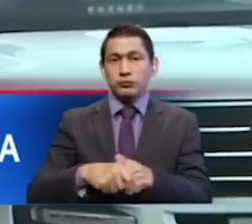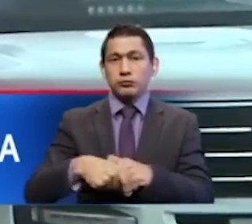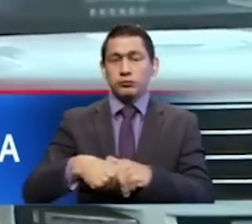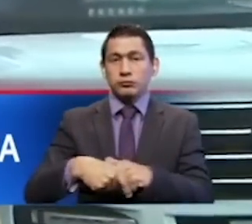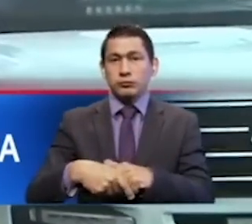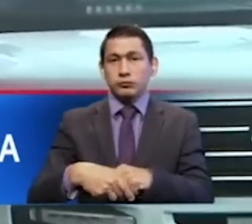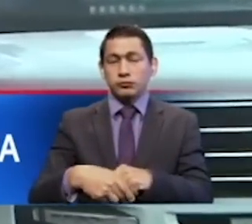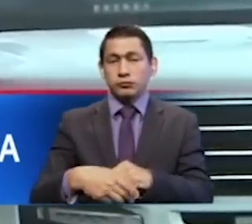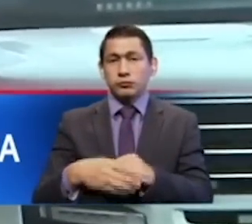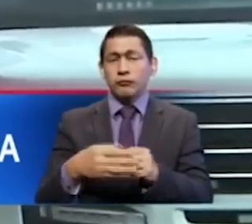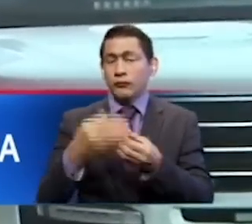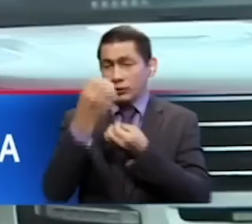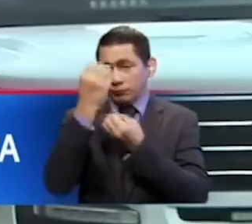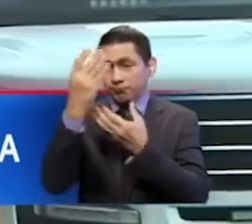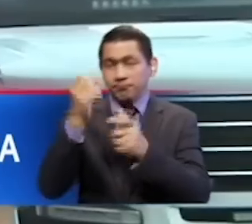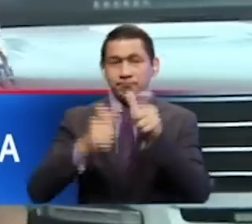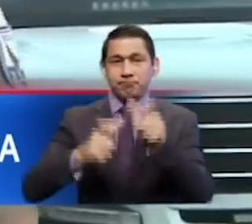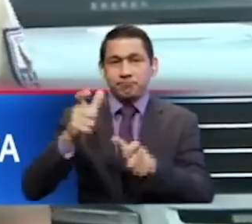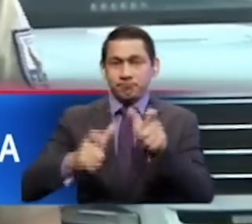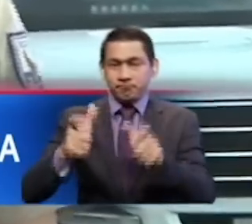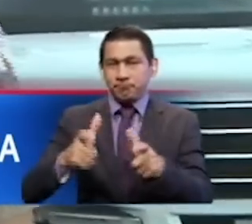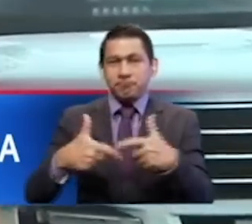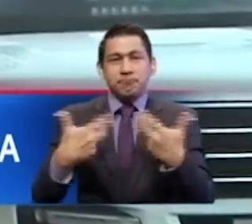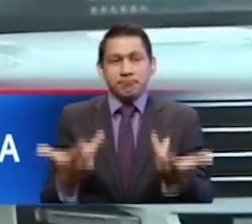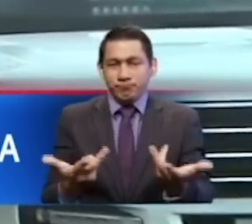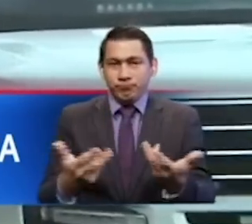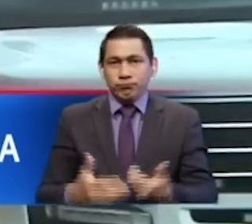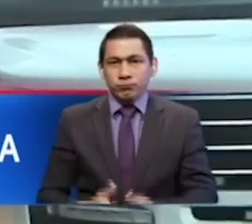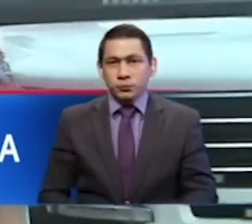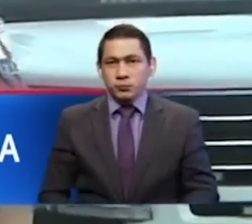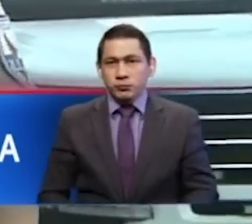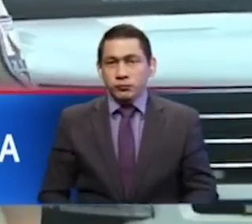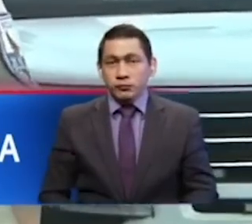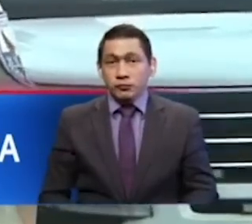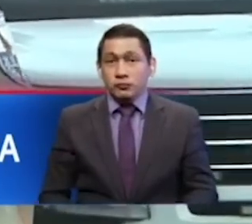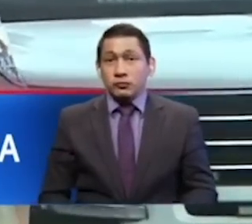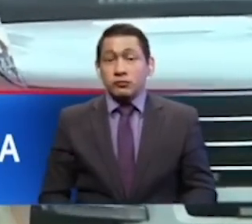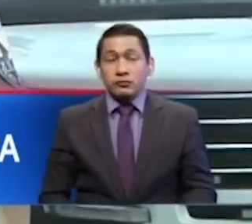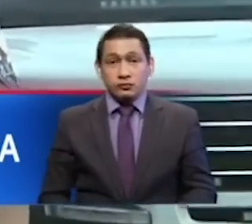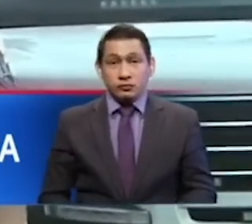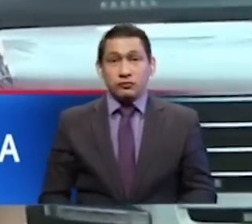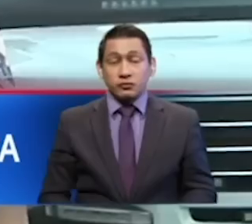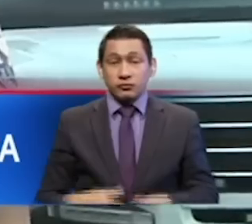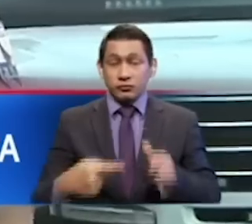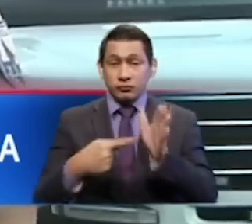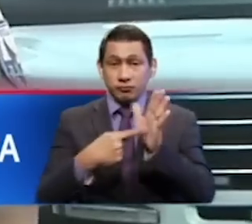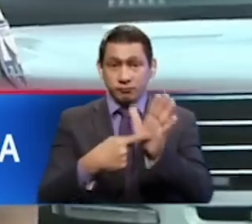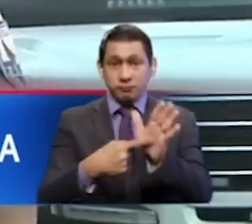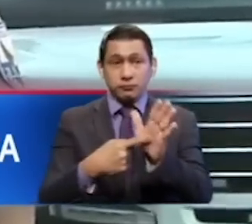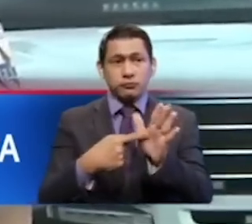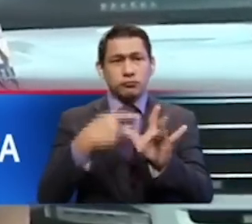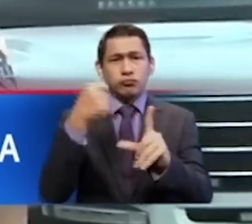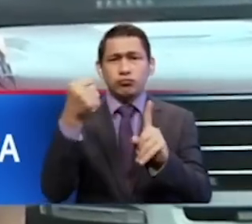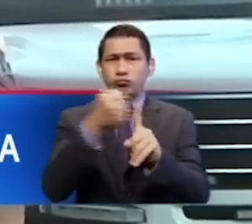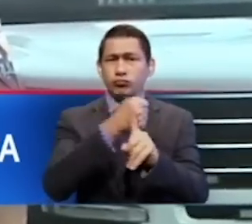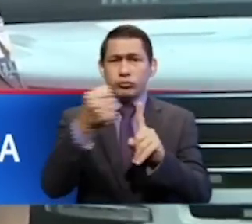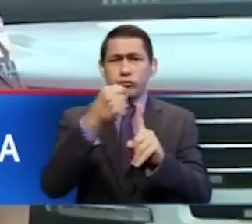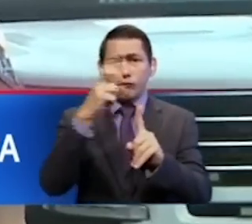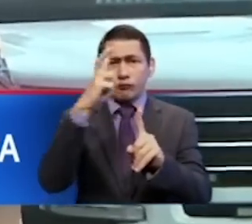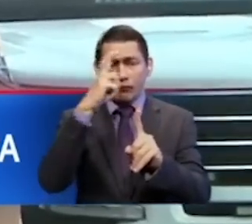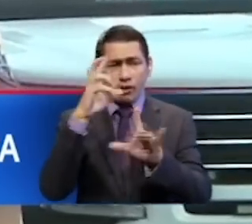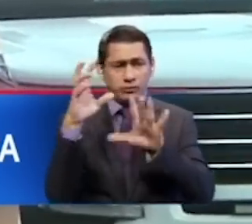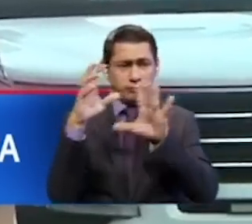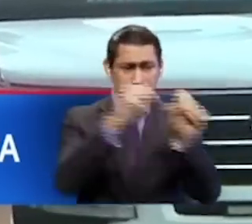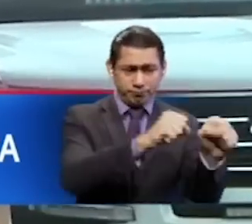Nacional, sobre todo a la ciudadanía, quienes están alarmados? ¿Ustedes están trabajando? Bueno, son varios eventos que hemos tenido, especialmente de esta modalidad de secuestro express. Hay